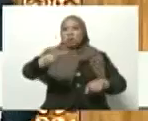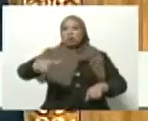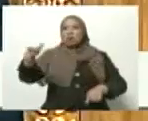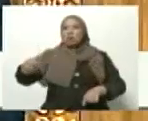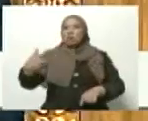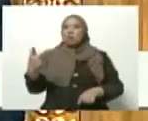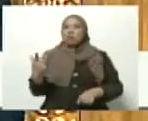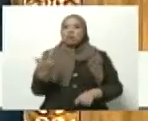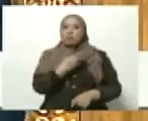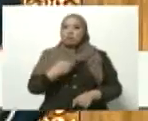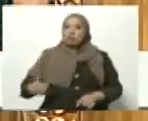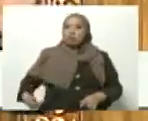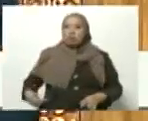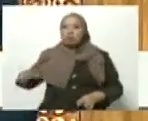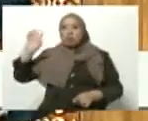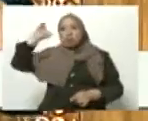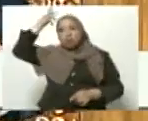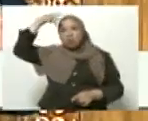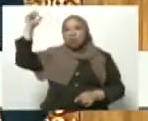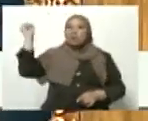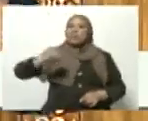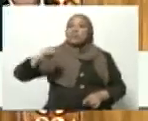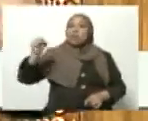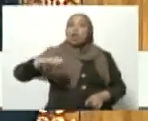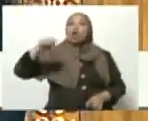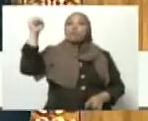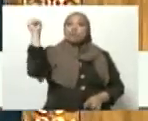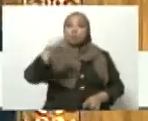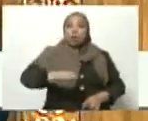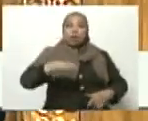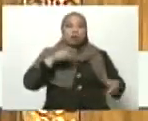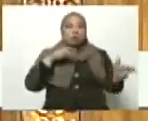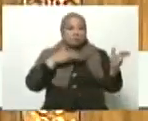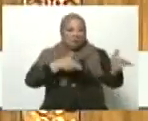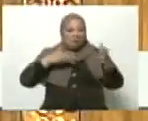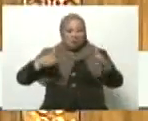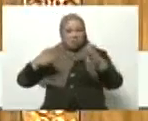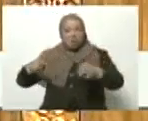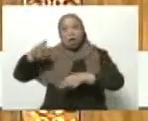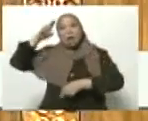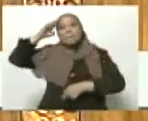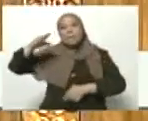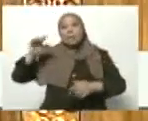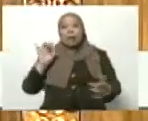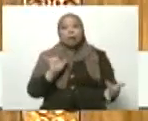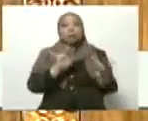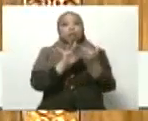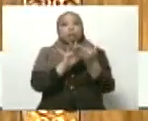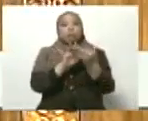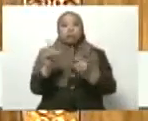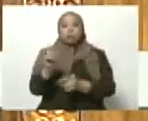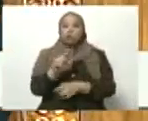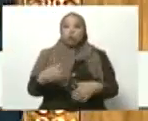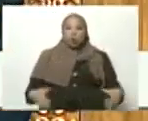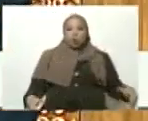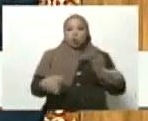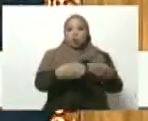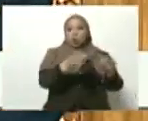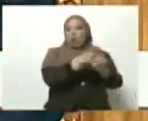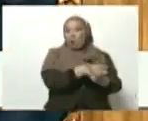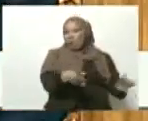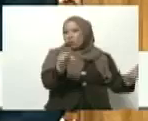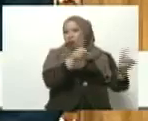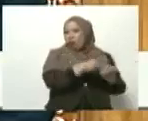Trump 2 aliados dentro del gobierno que decían, sí, ataque militar directo, vamos, con todo, que eso se puede. Y otro grupo que decía, hay otra manera de hacer las